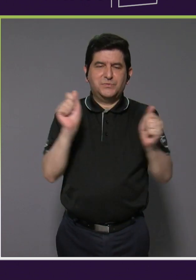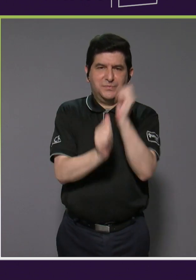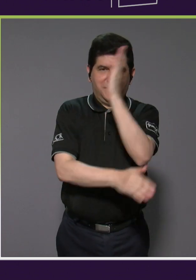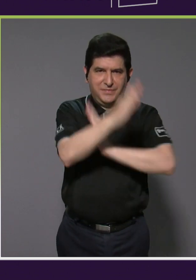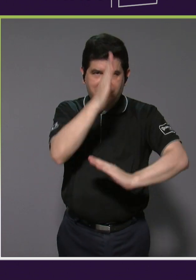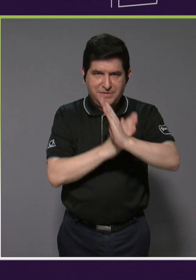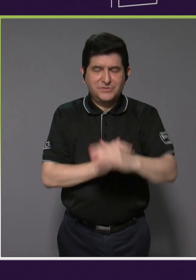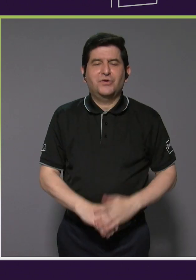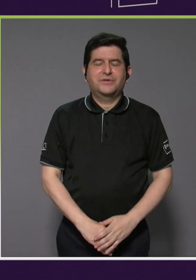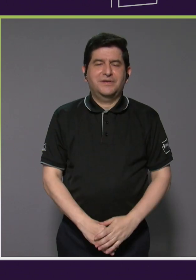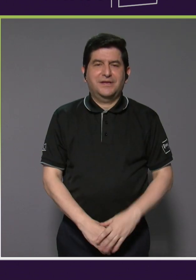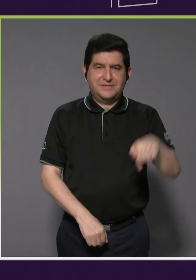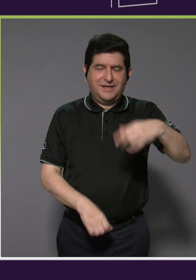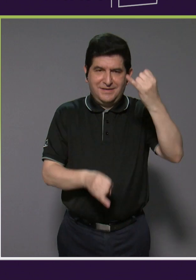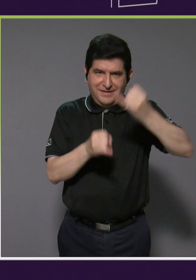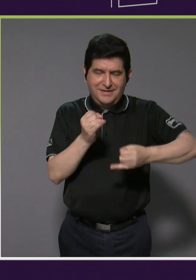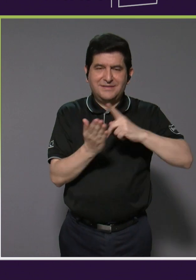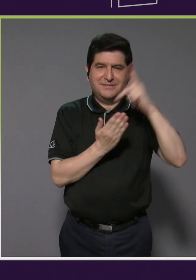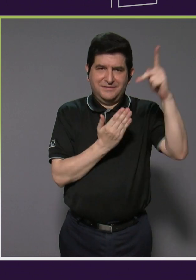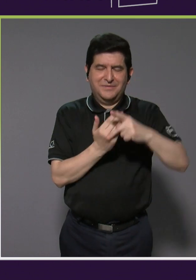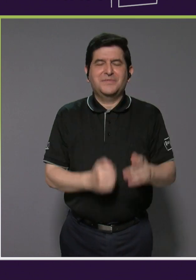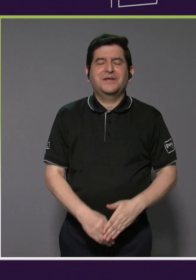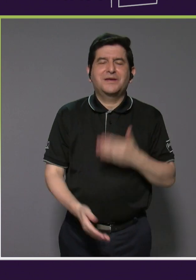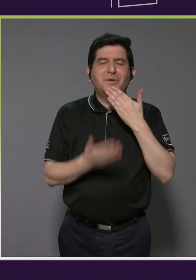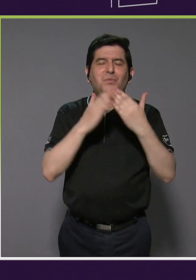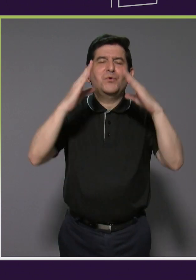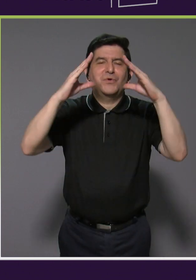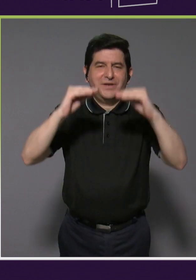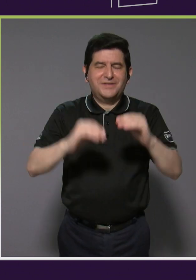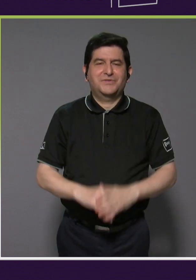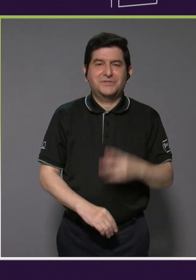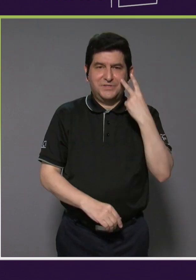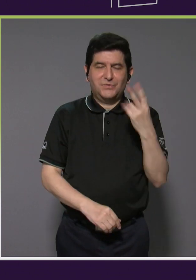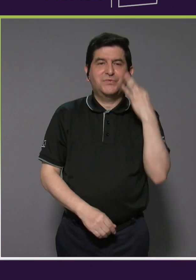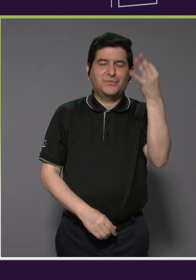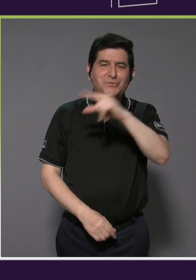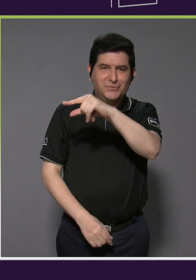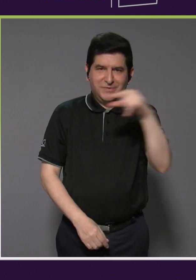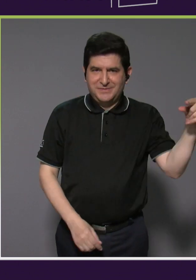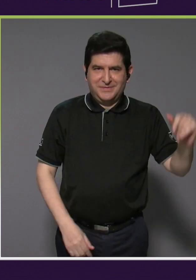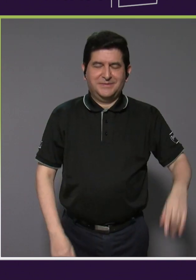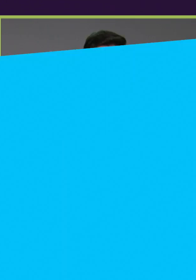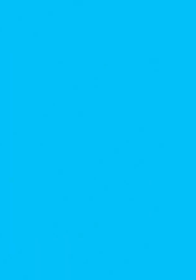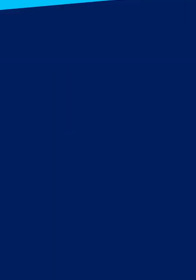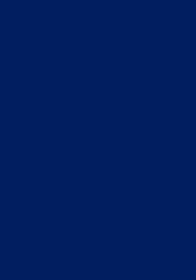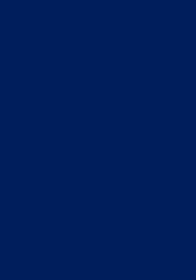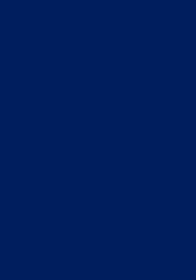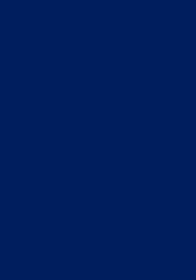discapacidad. Me despido desde 15 UCR, deseándole una muy buena noche, y nos encontramos la próxima semana.